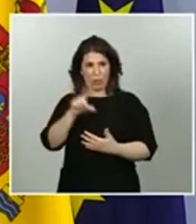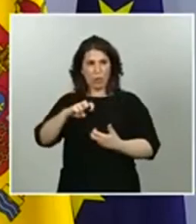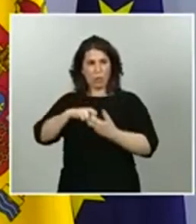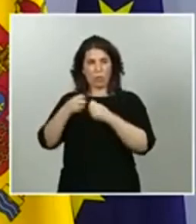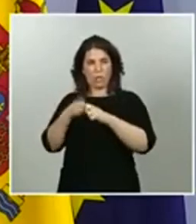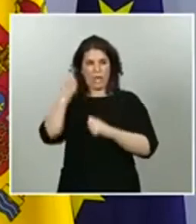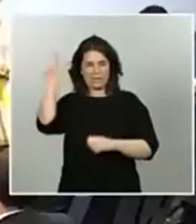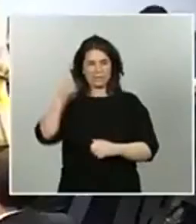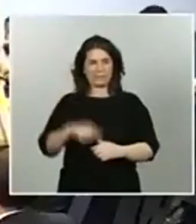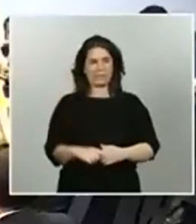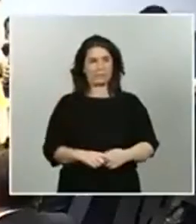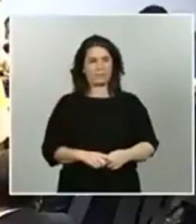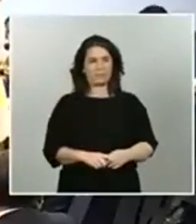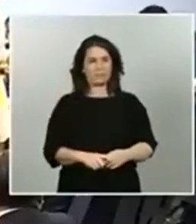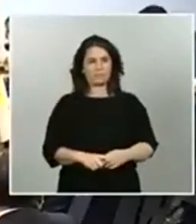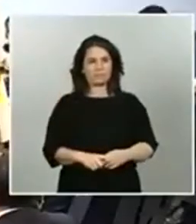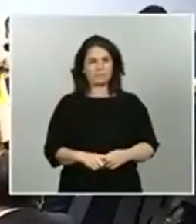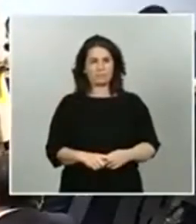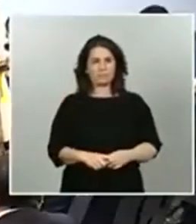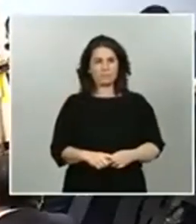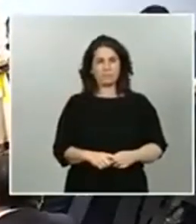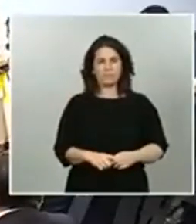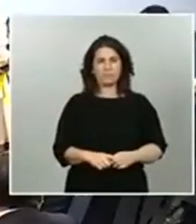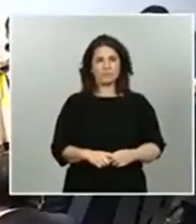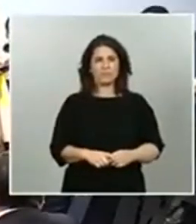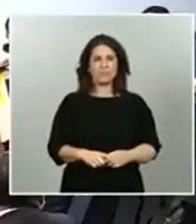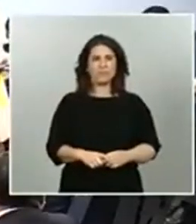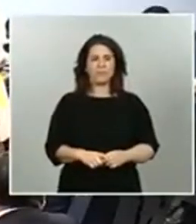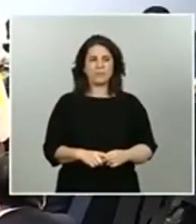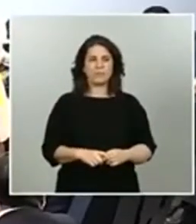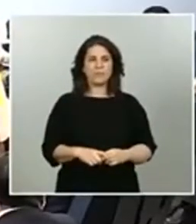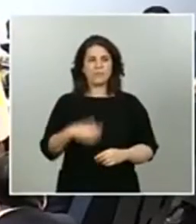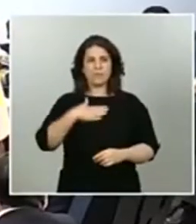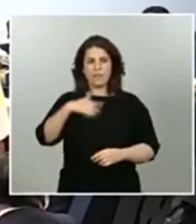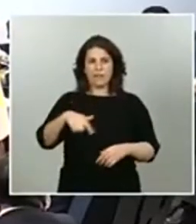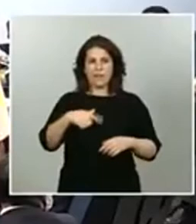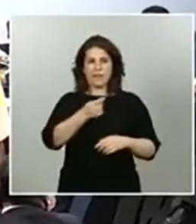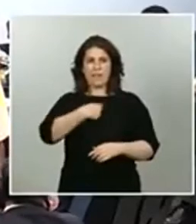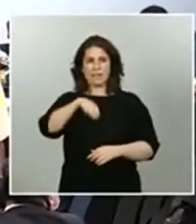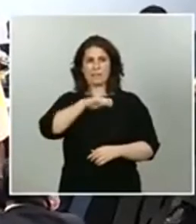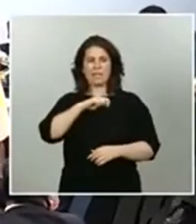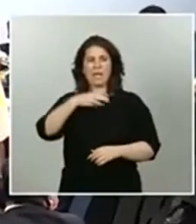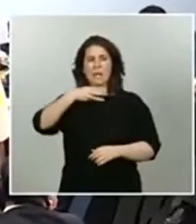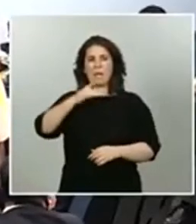Muy bien. Por parte española, pregunta Iñaki Aguado de Mediaset, España.